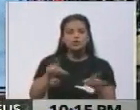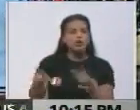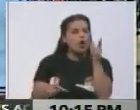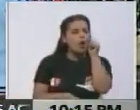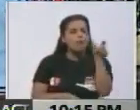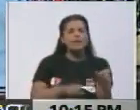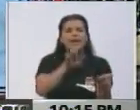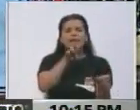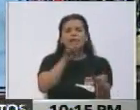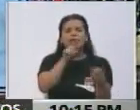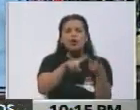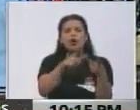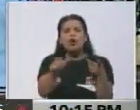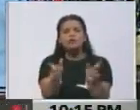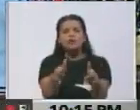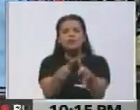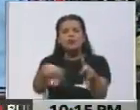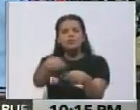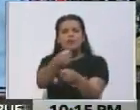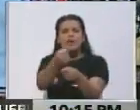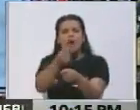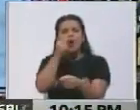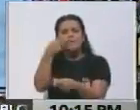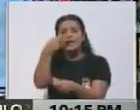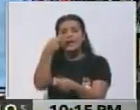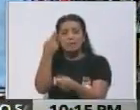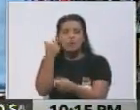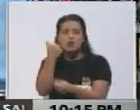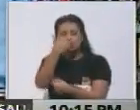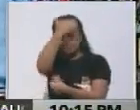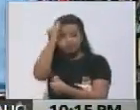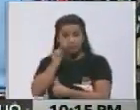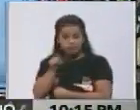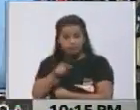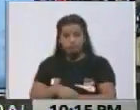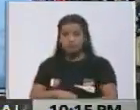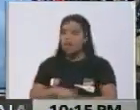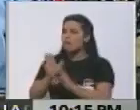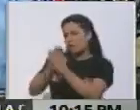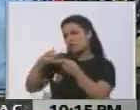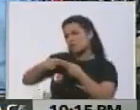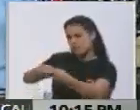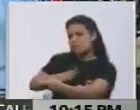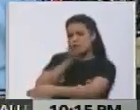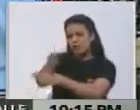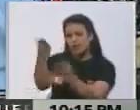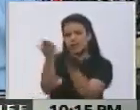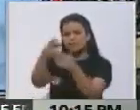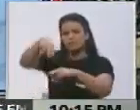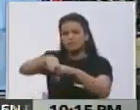un equipo que trabaja con Héctor. Pues, bueno, para... me invita ese día para ir a la clase. Aprobado. Aprobado.